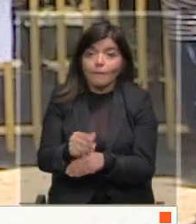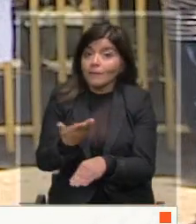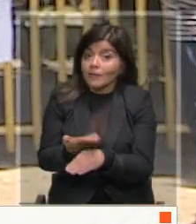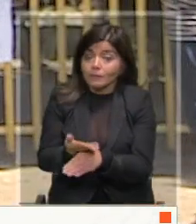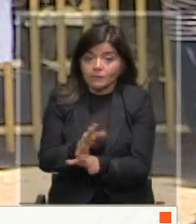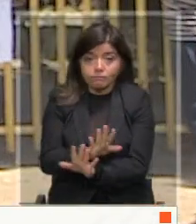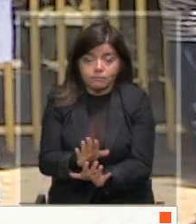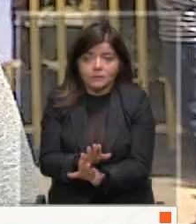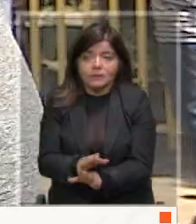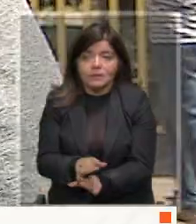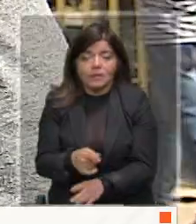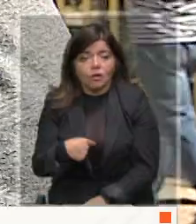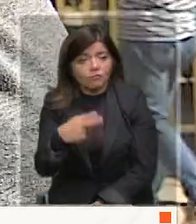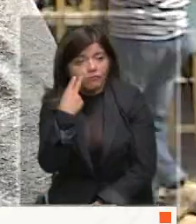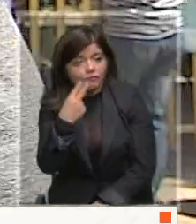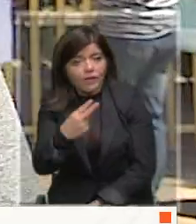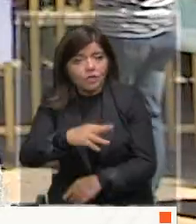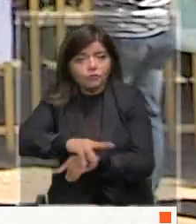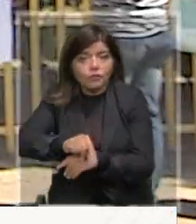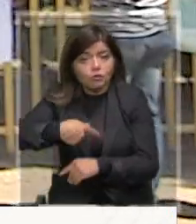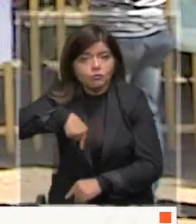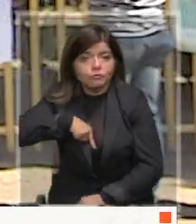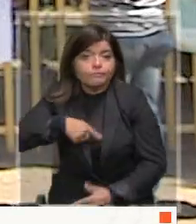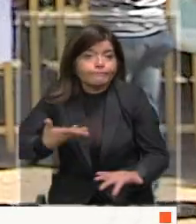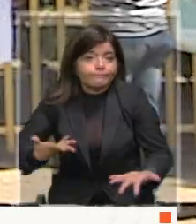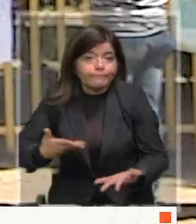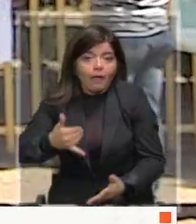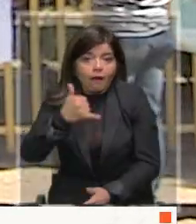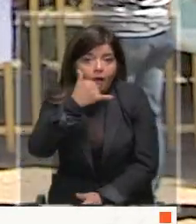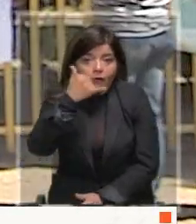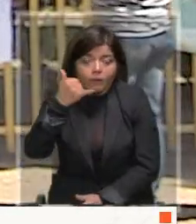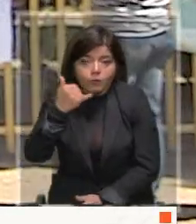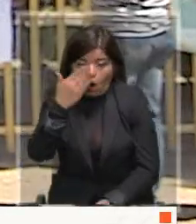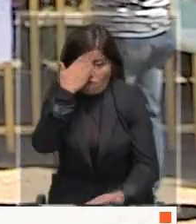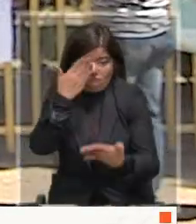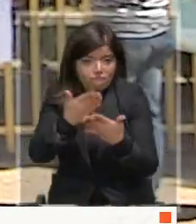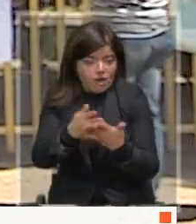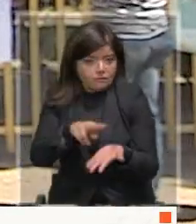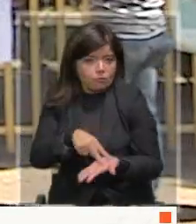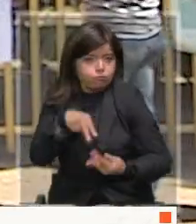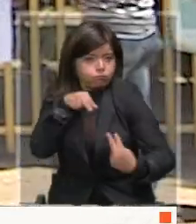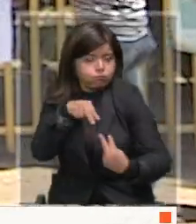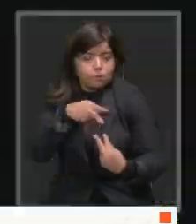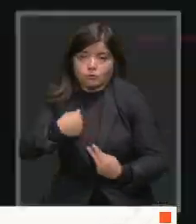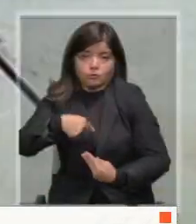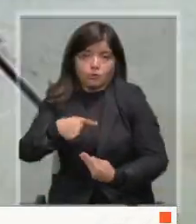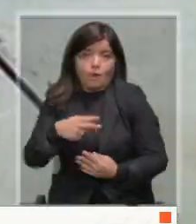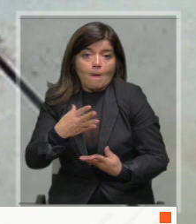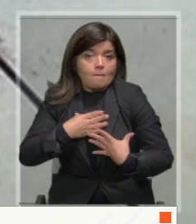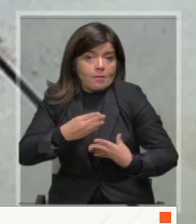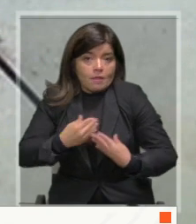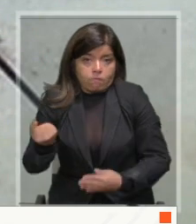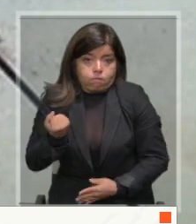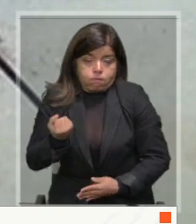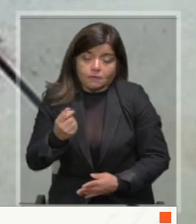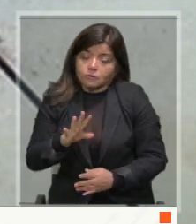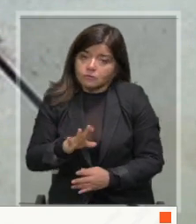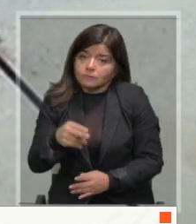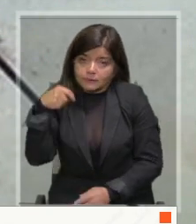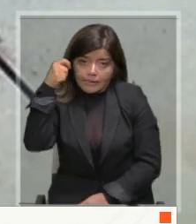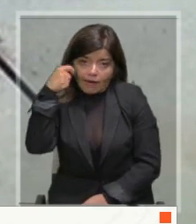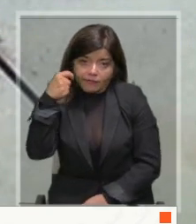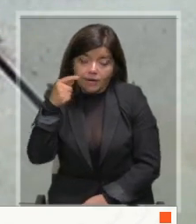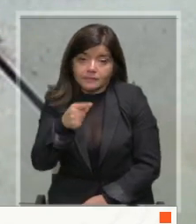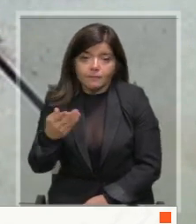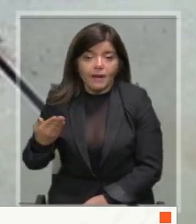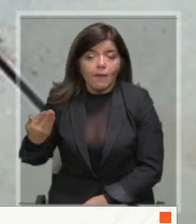que los ve robando y los graba porque ya no sacan nada de encararlos, porque uno de dos salimos apuñalados. Semana pasada no había rastros de